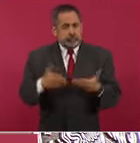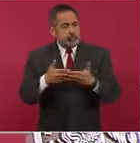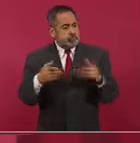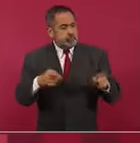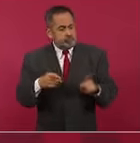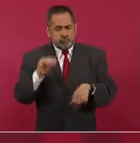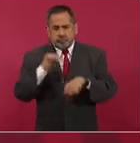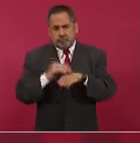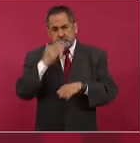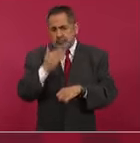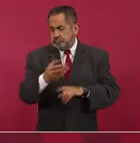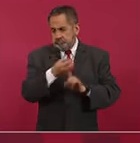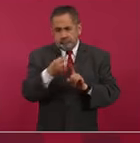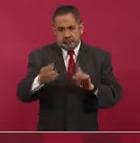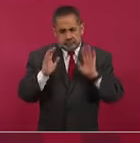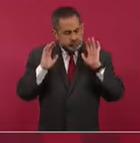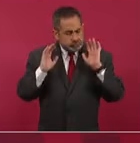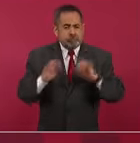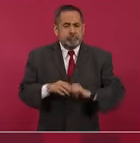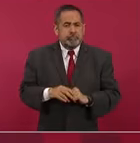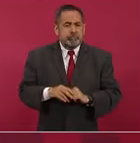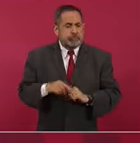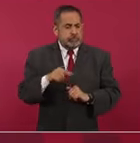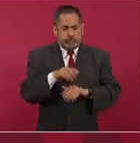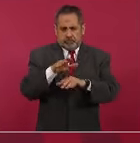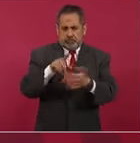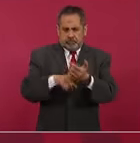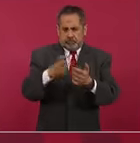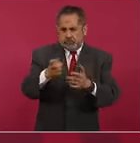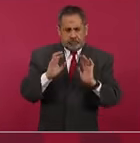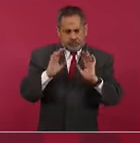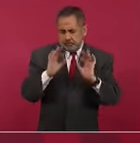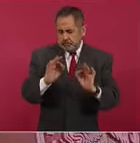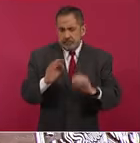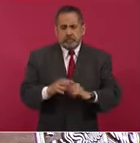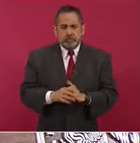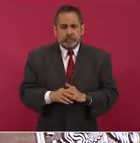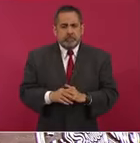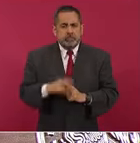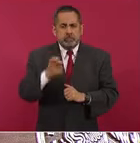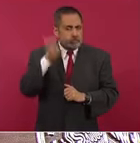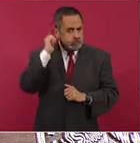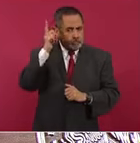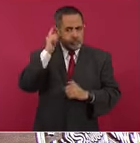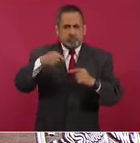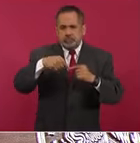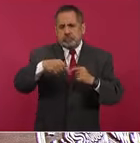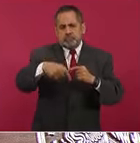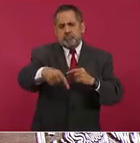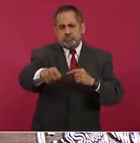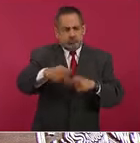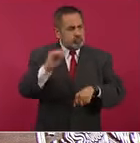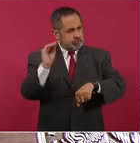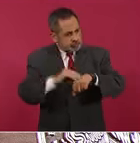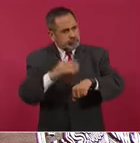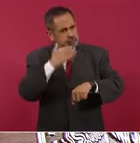bien en este caso y así espero que sigan